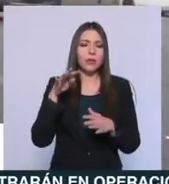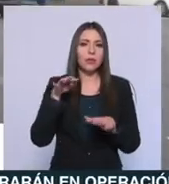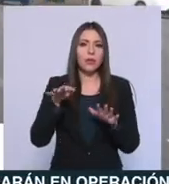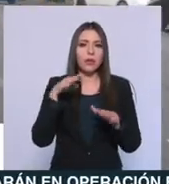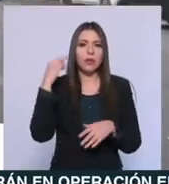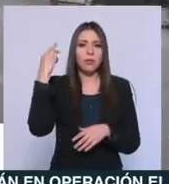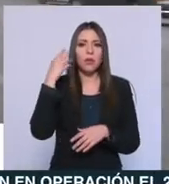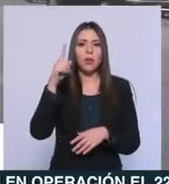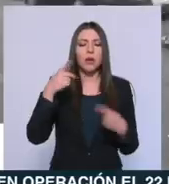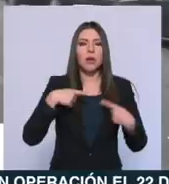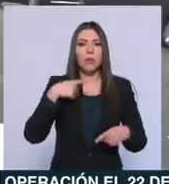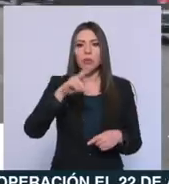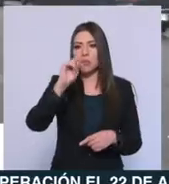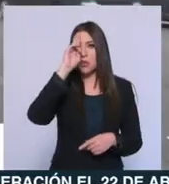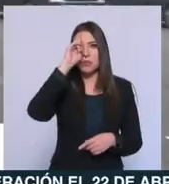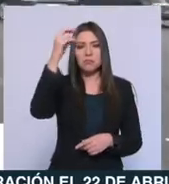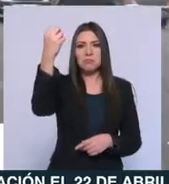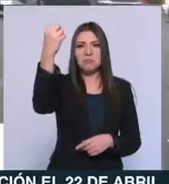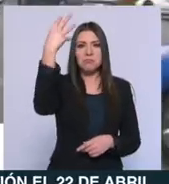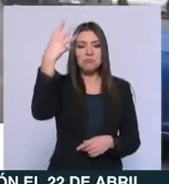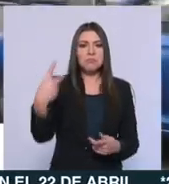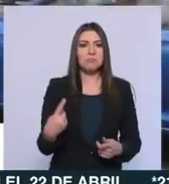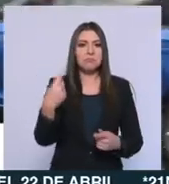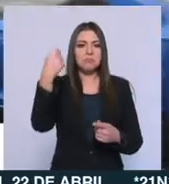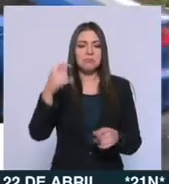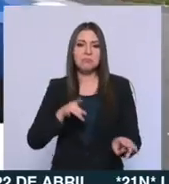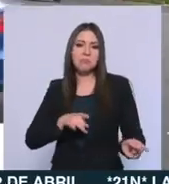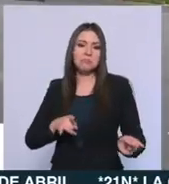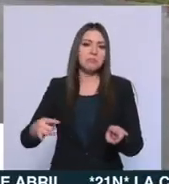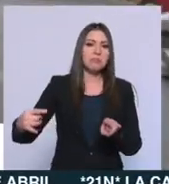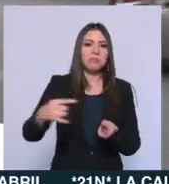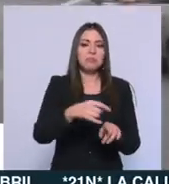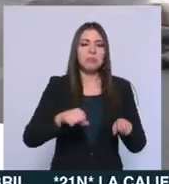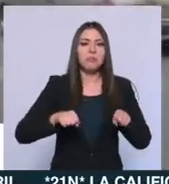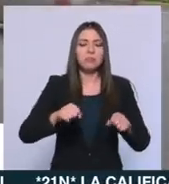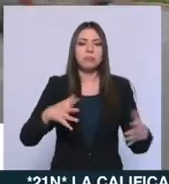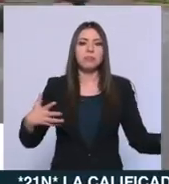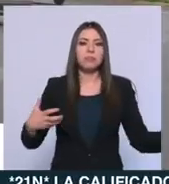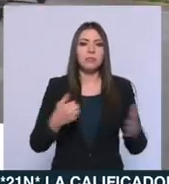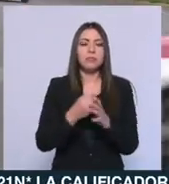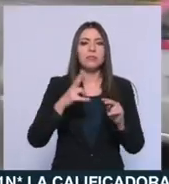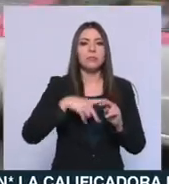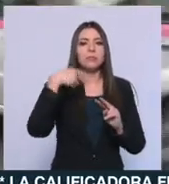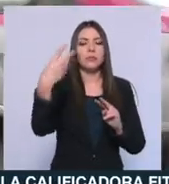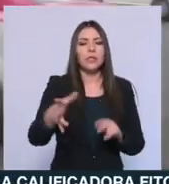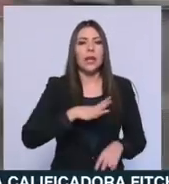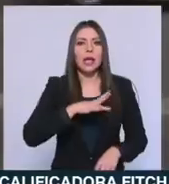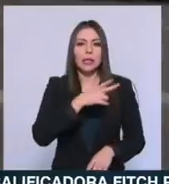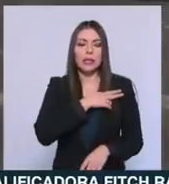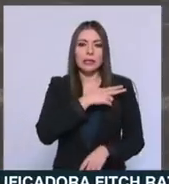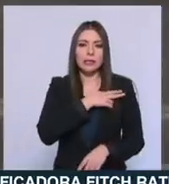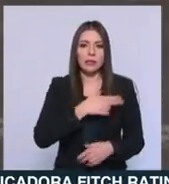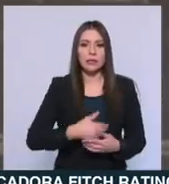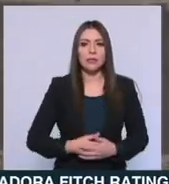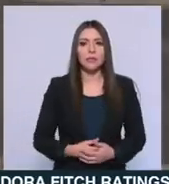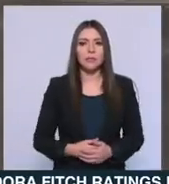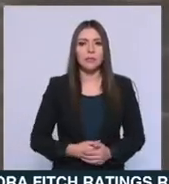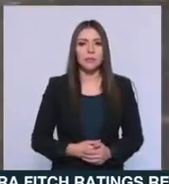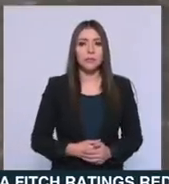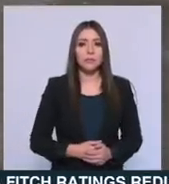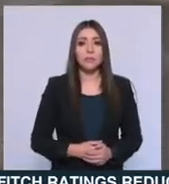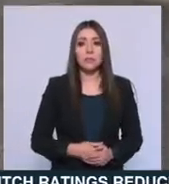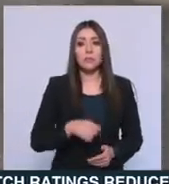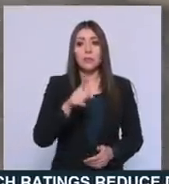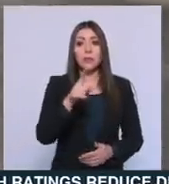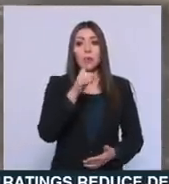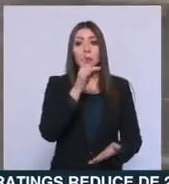no respetó el semáforo rojo y se impactó contra un usuario de un monopatín eléctrico, dejándolo con graves lesiones. No es el único